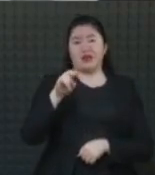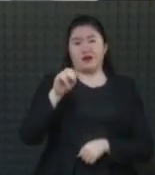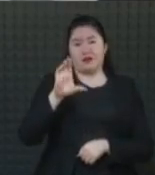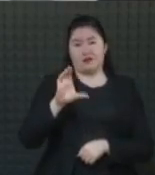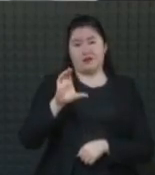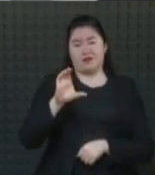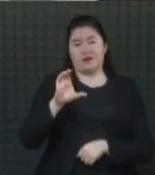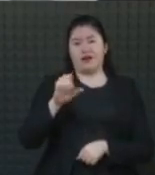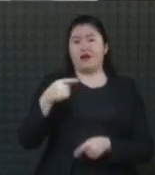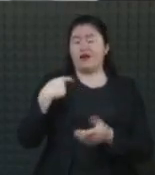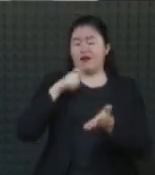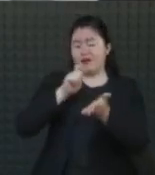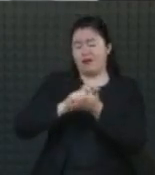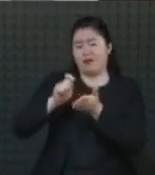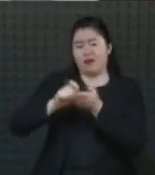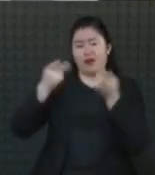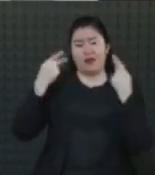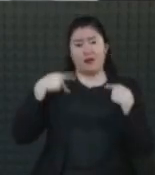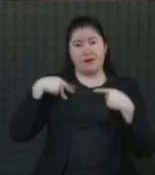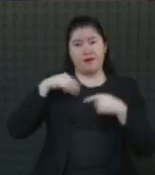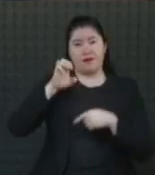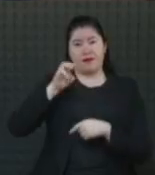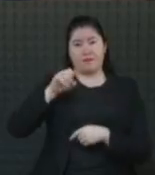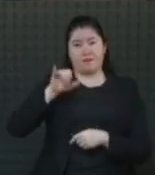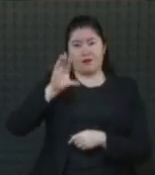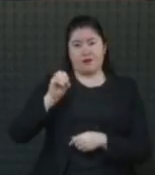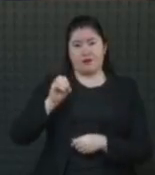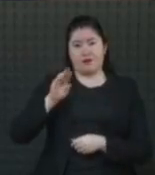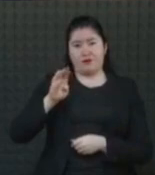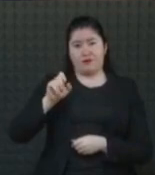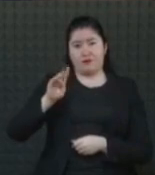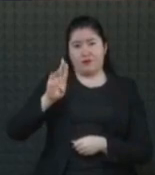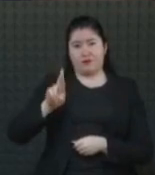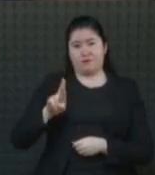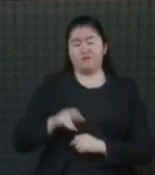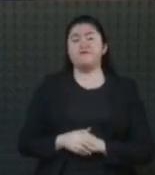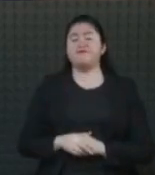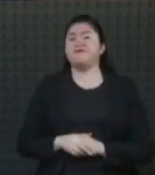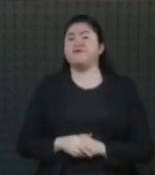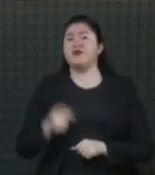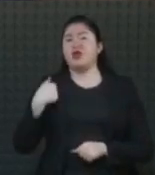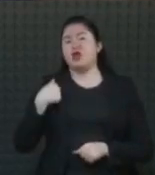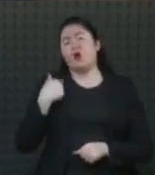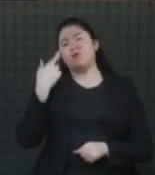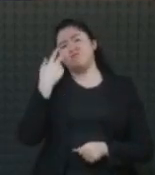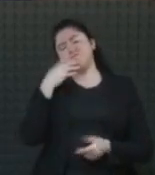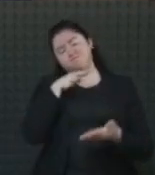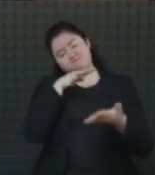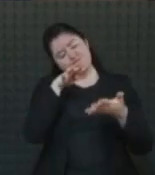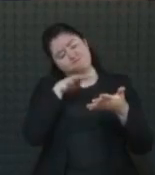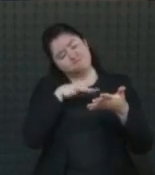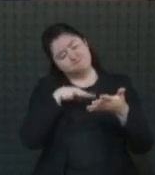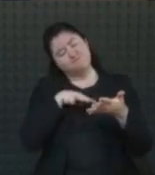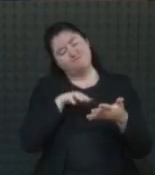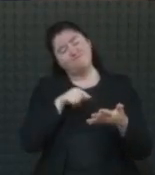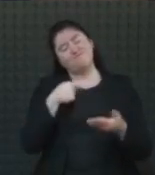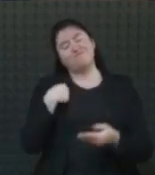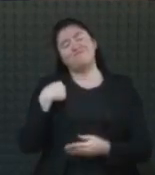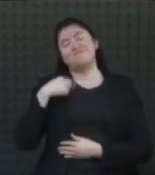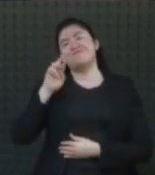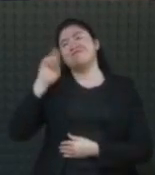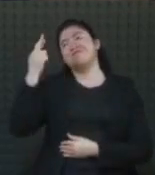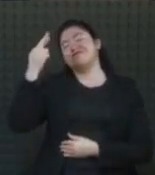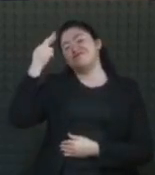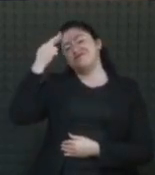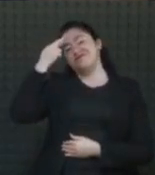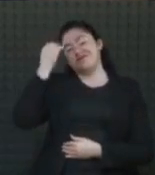Abreu Gómez. Y quiero leer algo que me recordó,